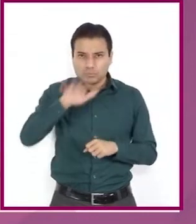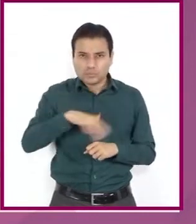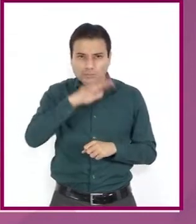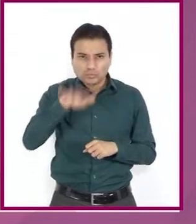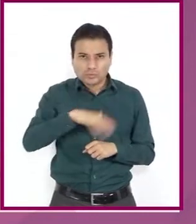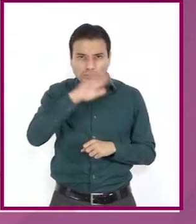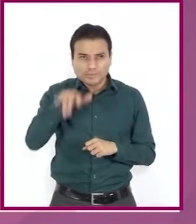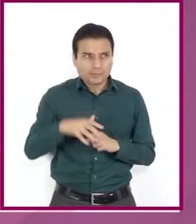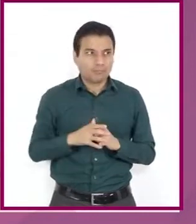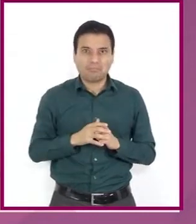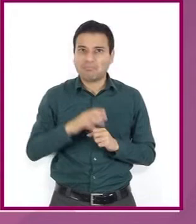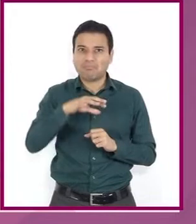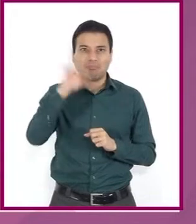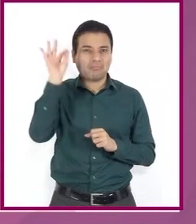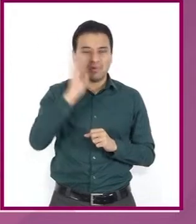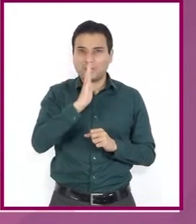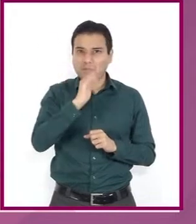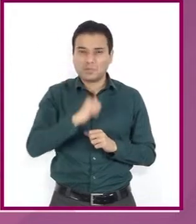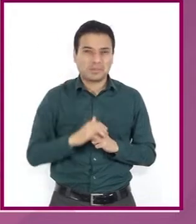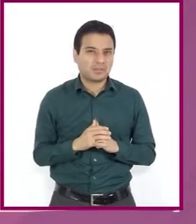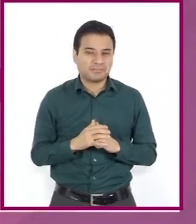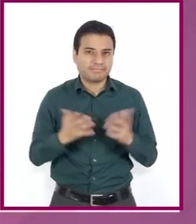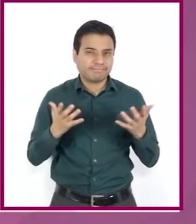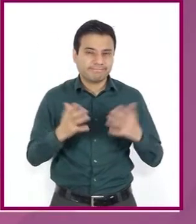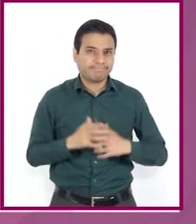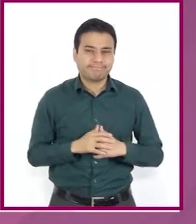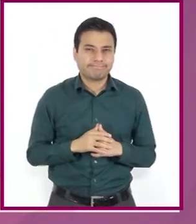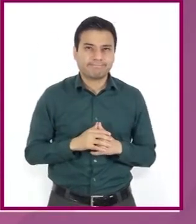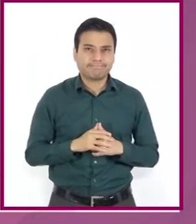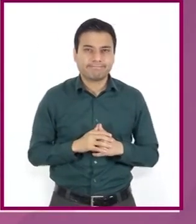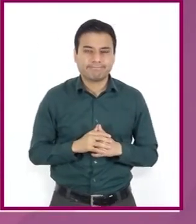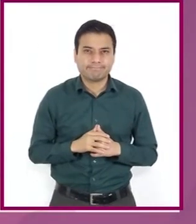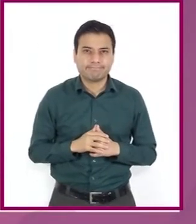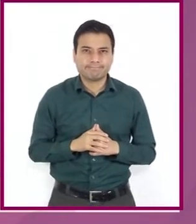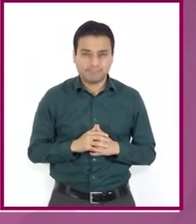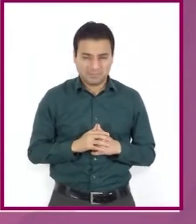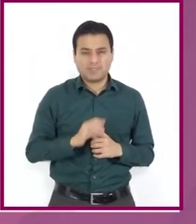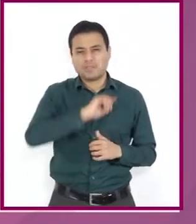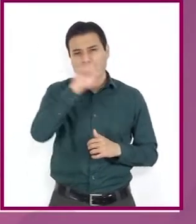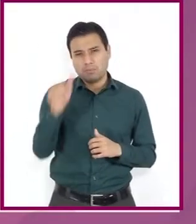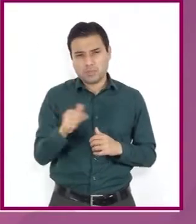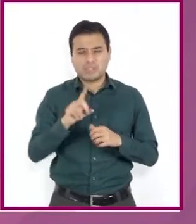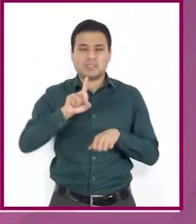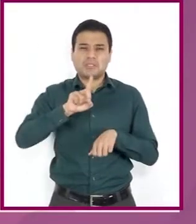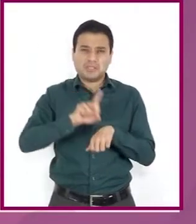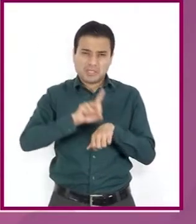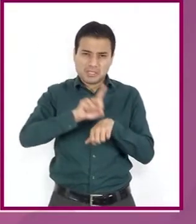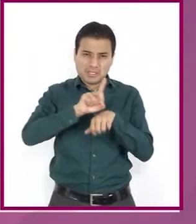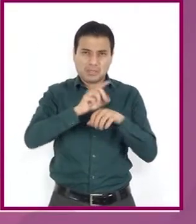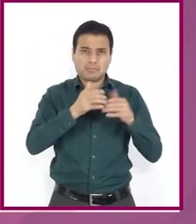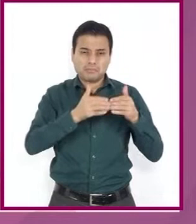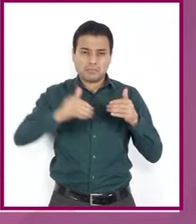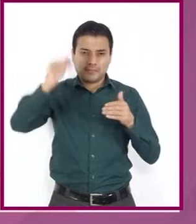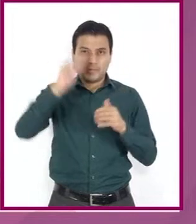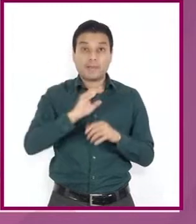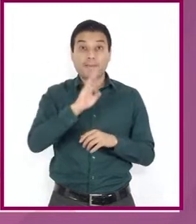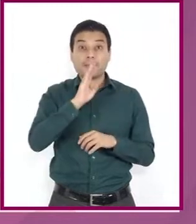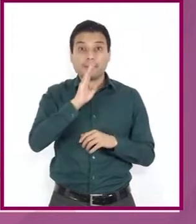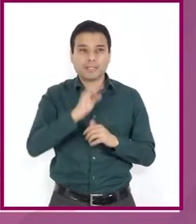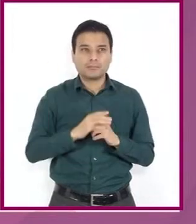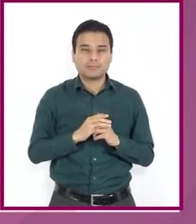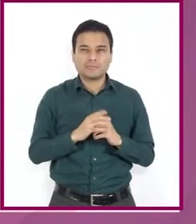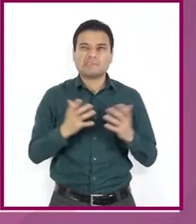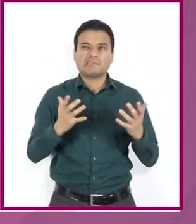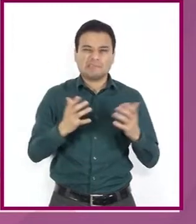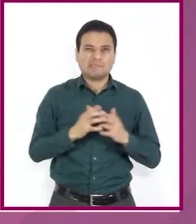esta no obtuvo ningún resultado positivo. Con el paso de los días, solo la madre reconoció que